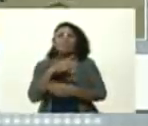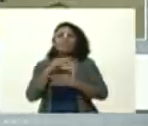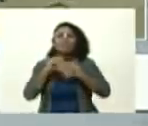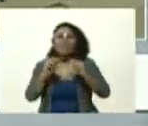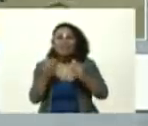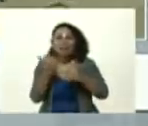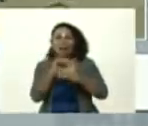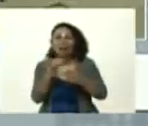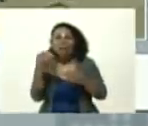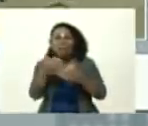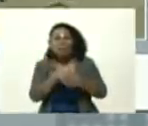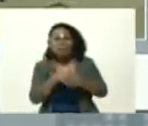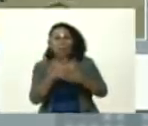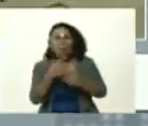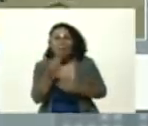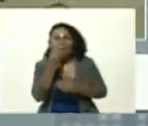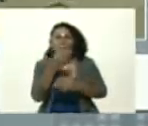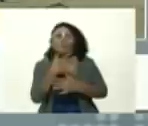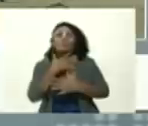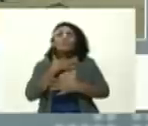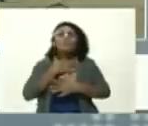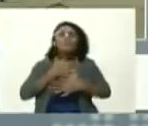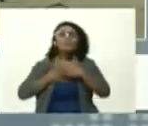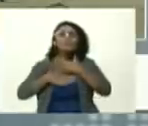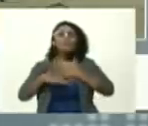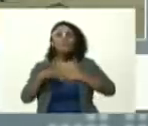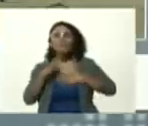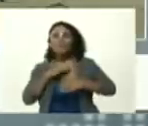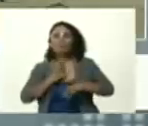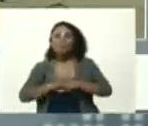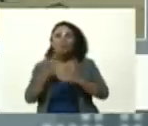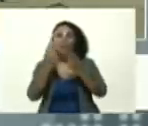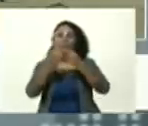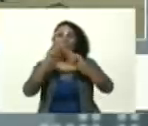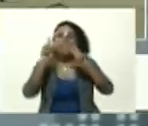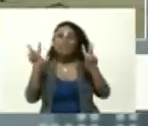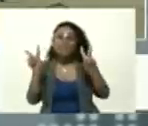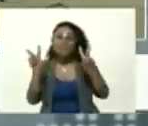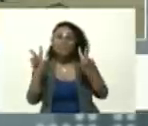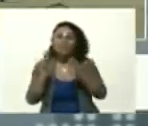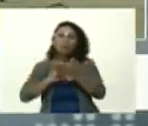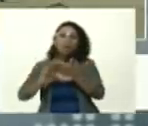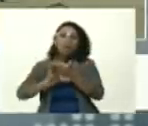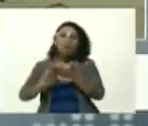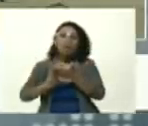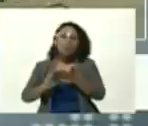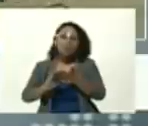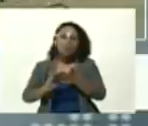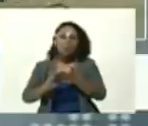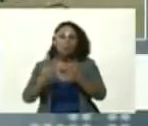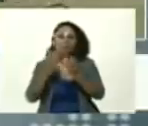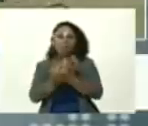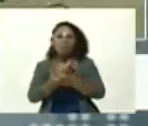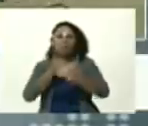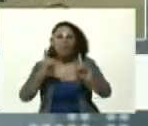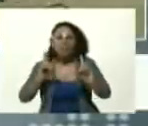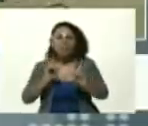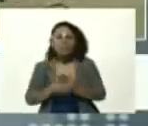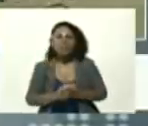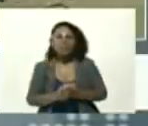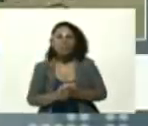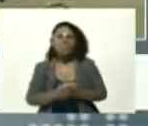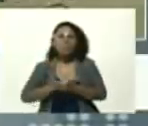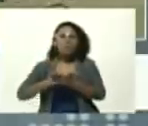incluida. ¿Por qué nos los hemos tragado? Por la paz, por la reconciliación, por la democracia, por